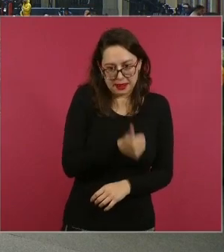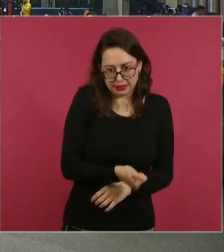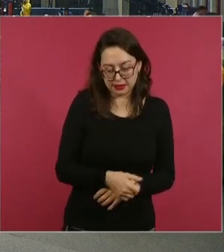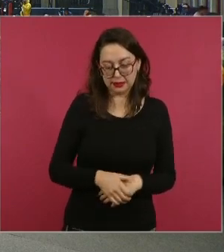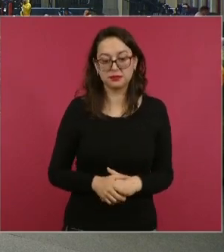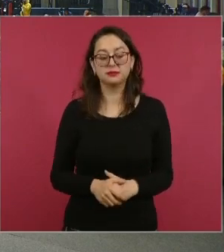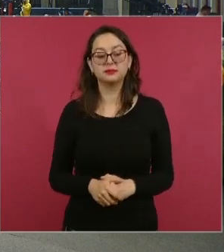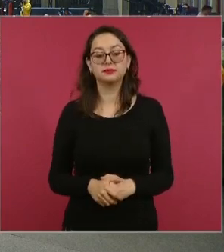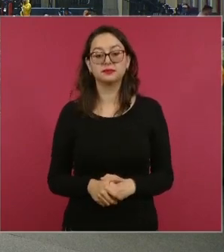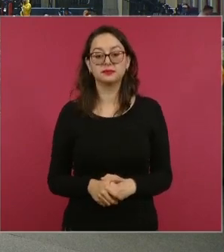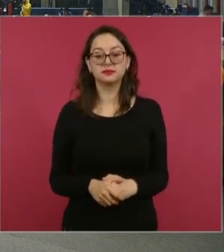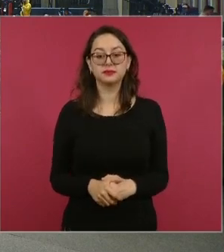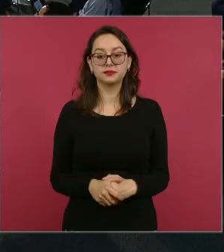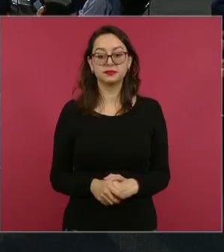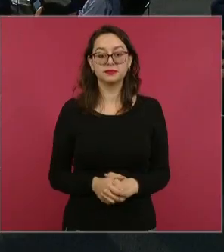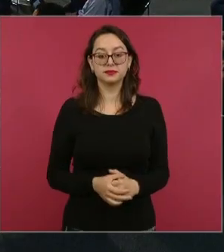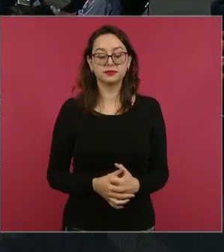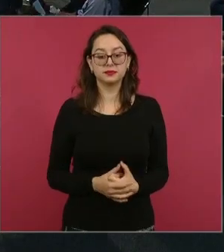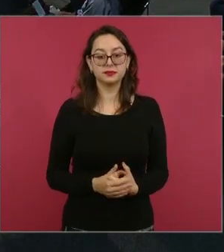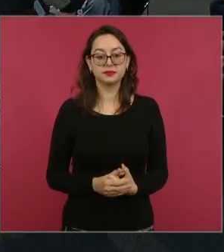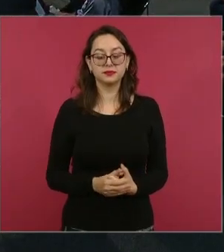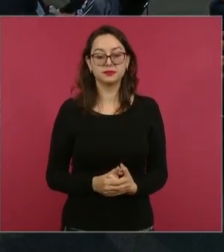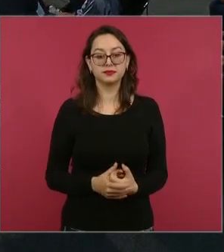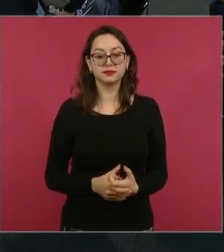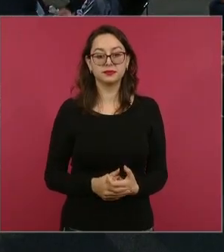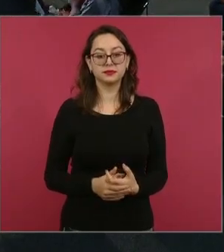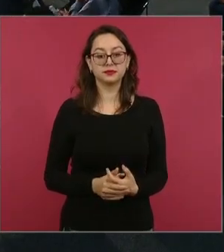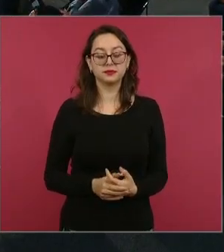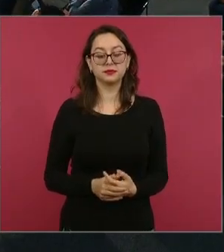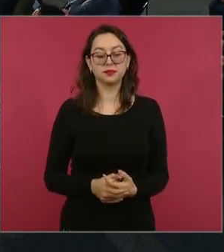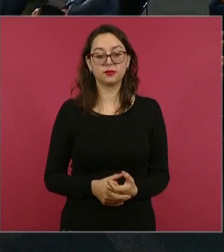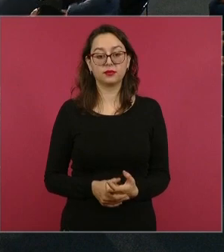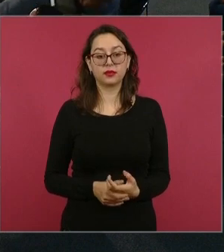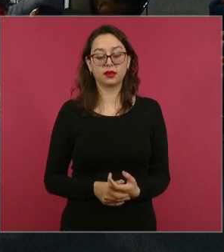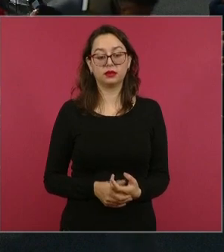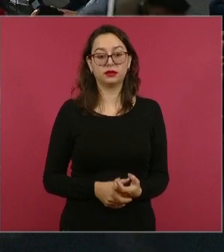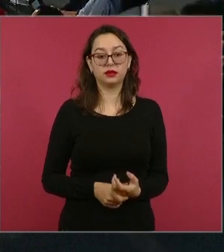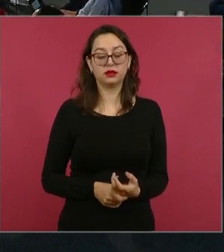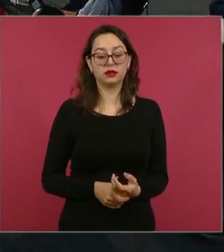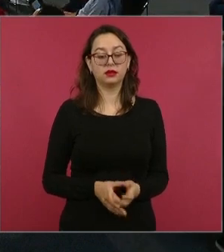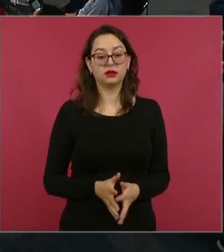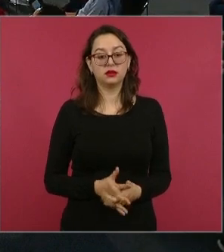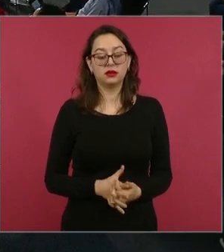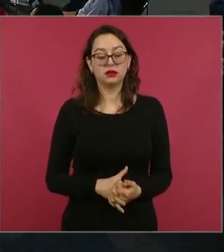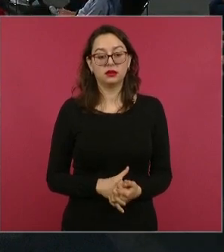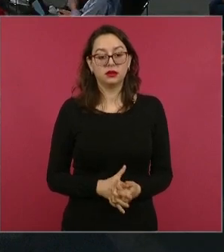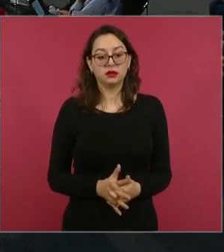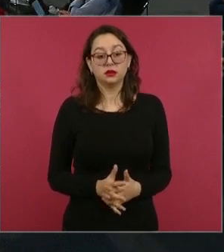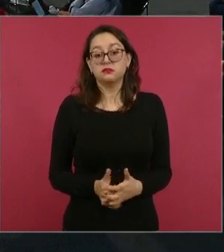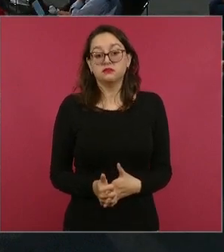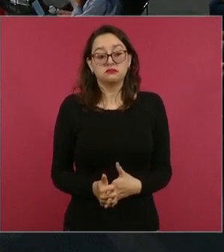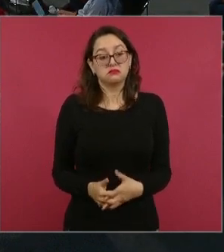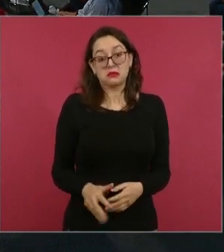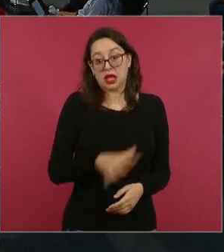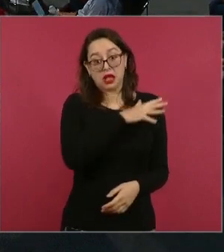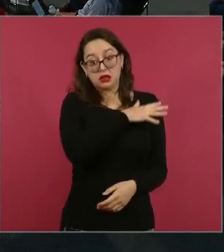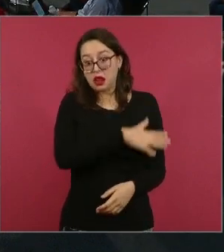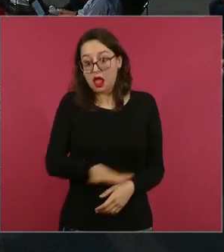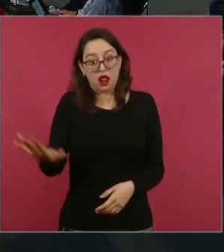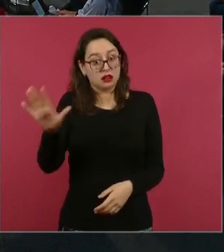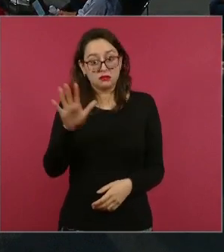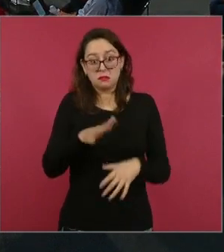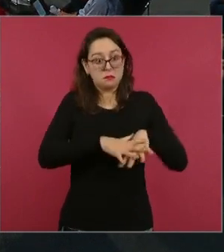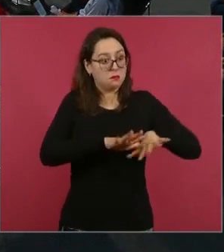agradezco lo familiares Que pedían eso es lo mismo o sea en es la búsqueda en general de